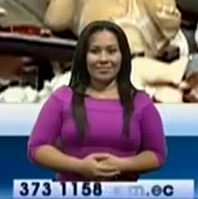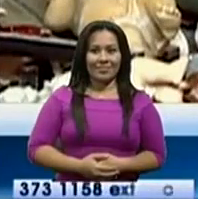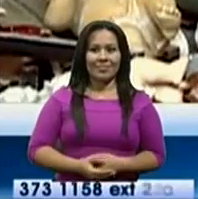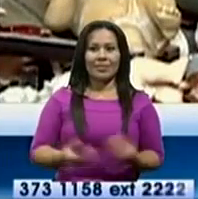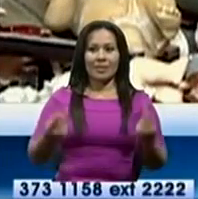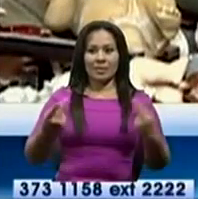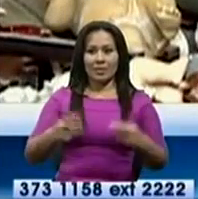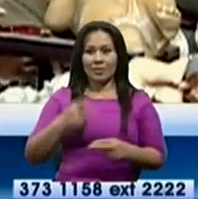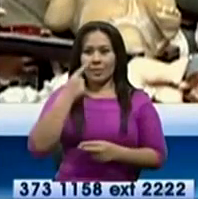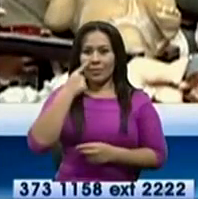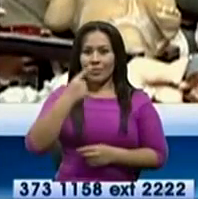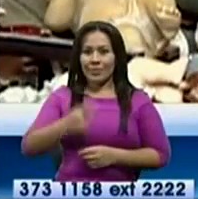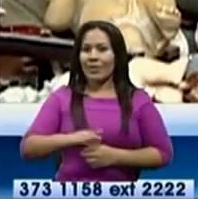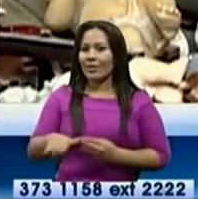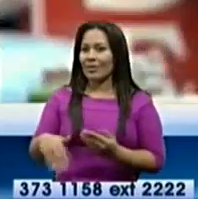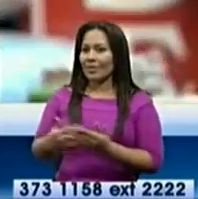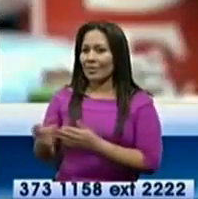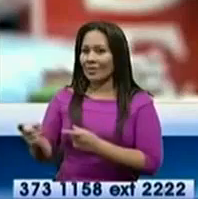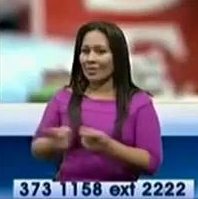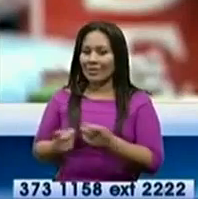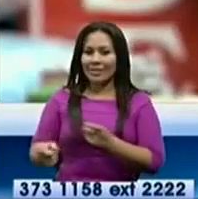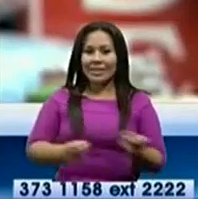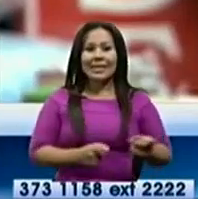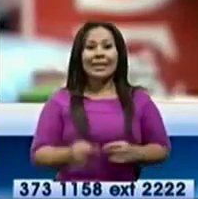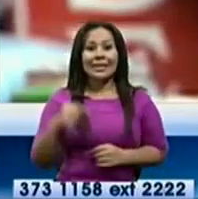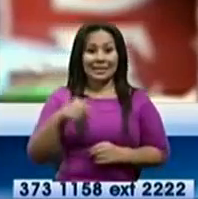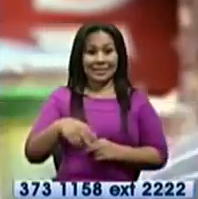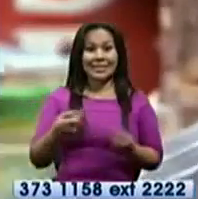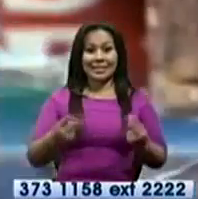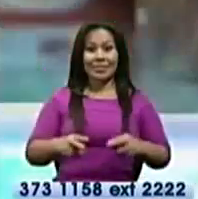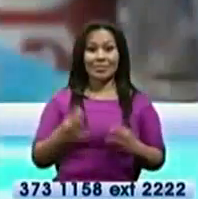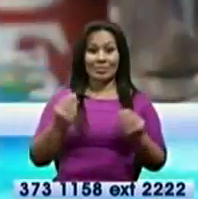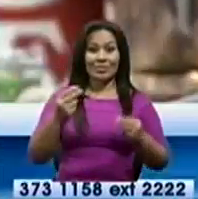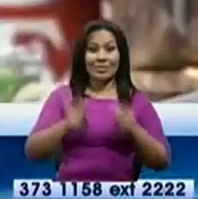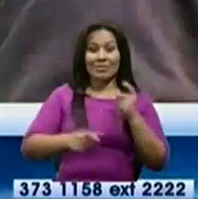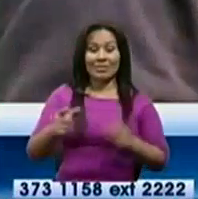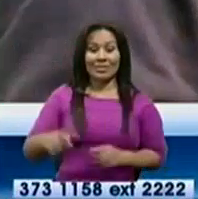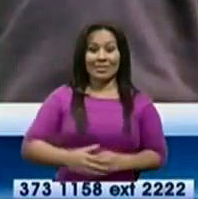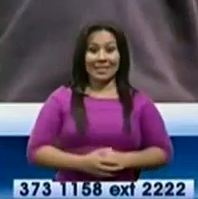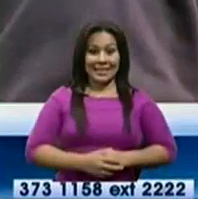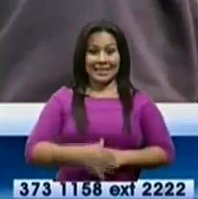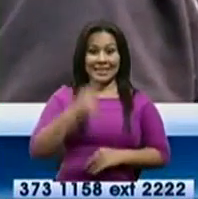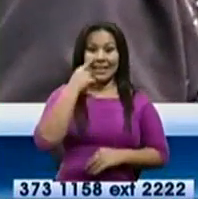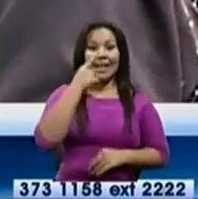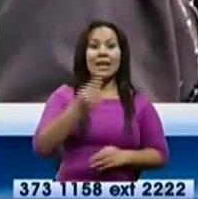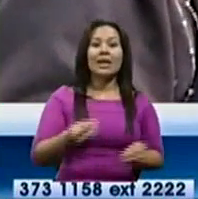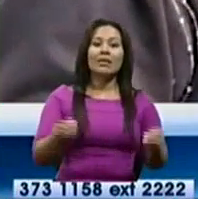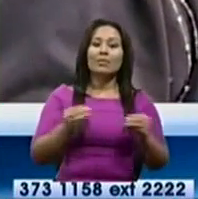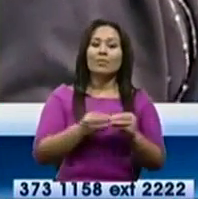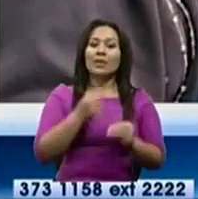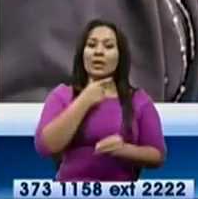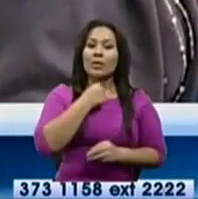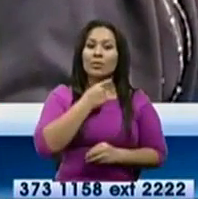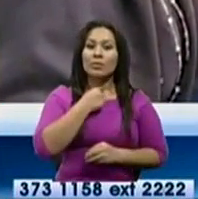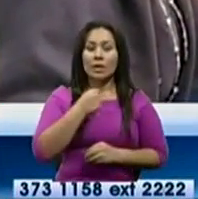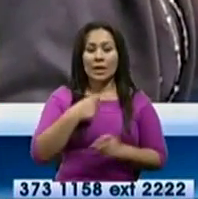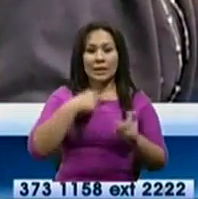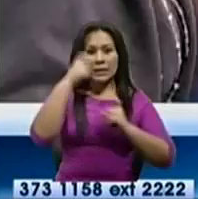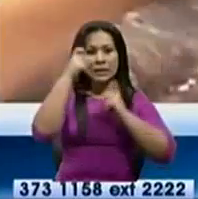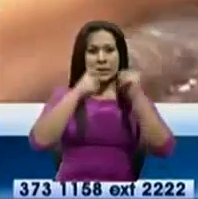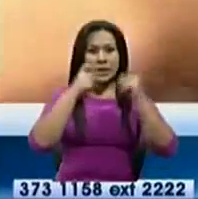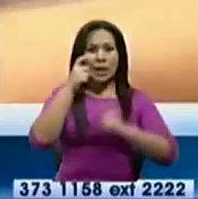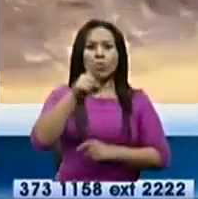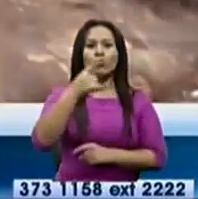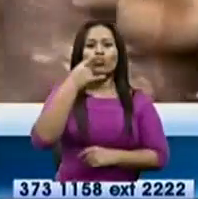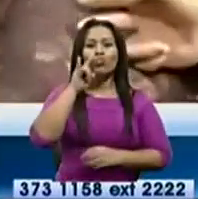era de mi mamacita o de mi abuelita. Durante este tiempo son muchas las anécdotas, entre las que más le ha impactado a don Gonzalo es la de